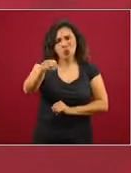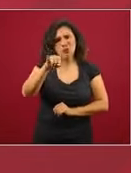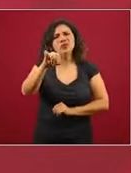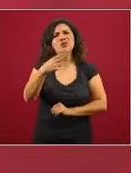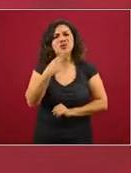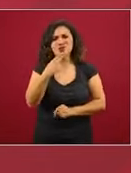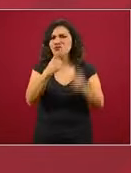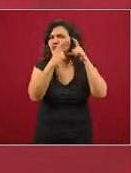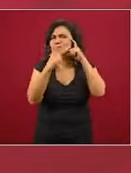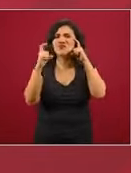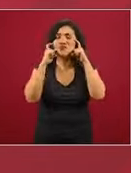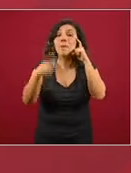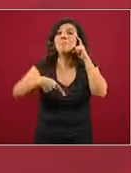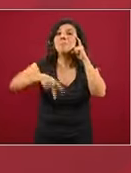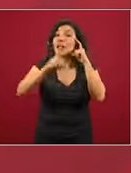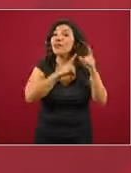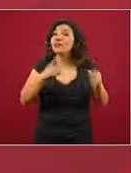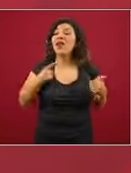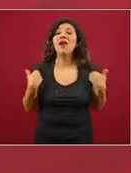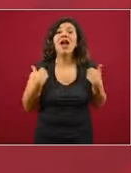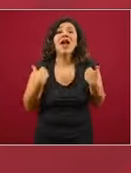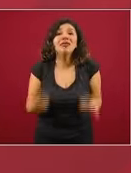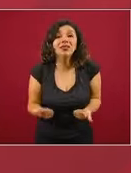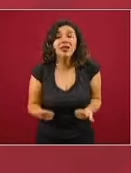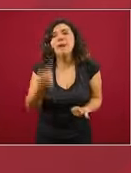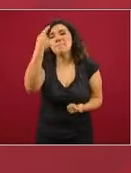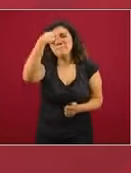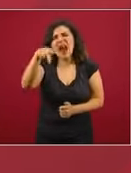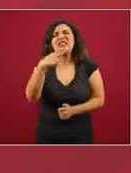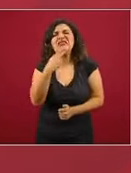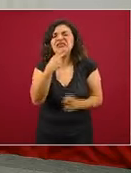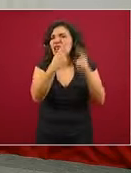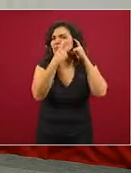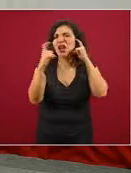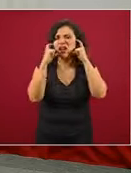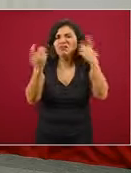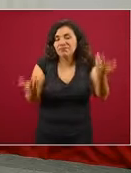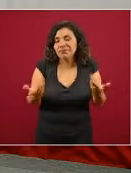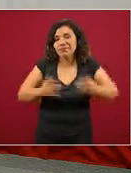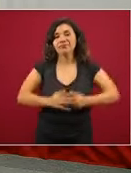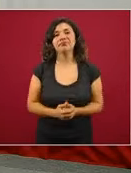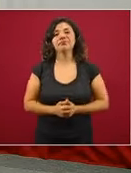el cubrebocas, pero tenga claridad de para qué se usa.